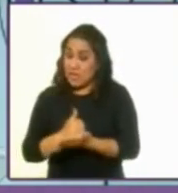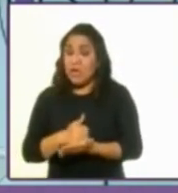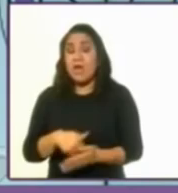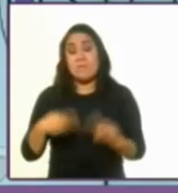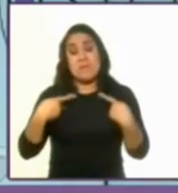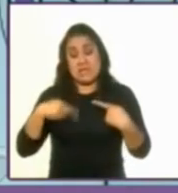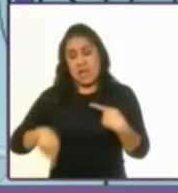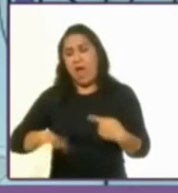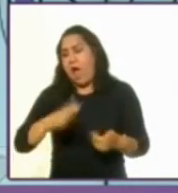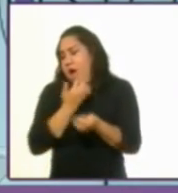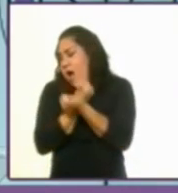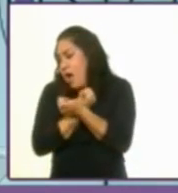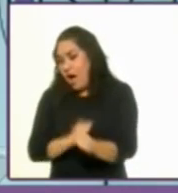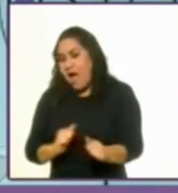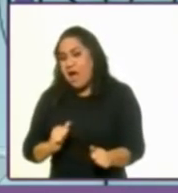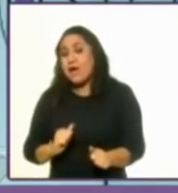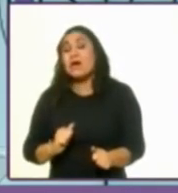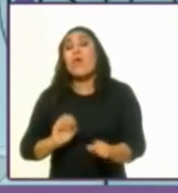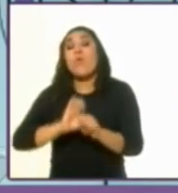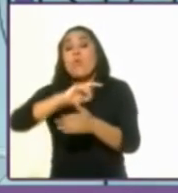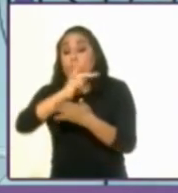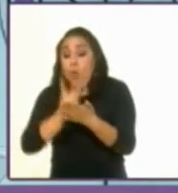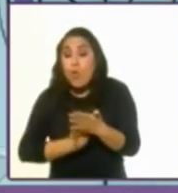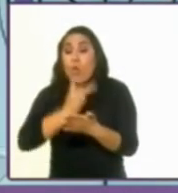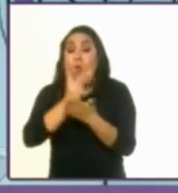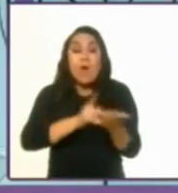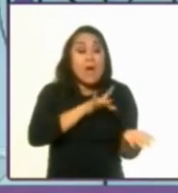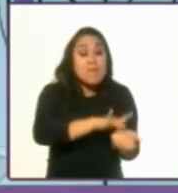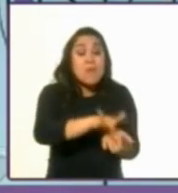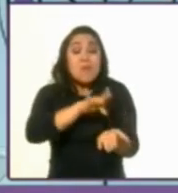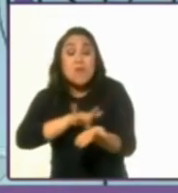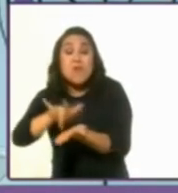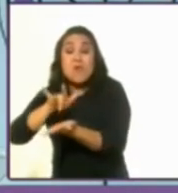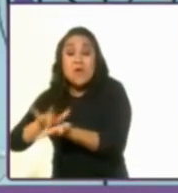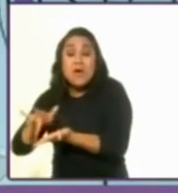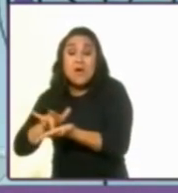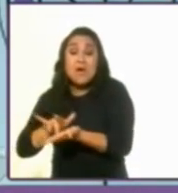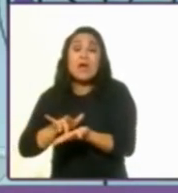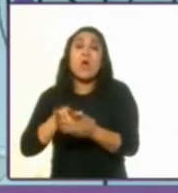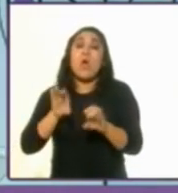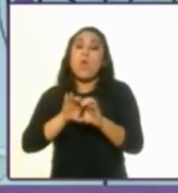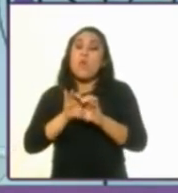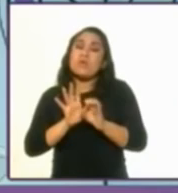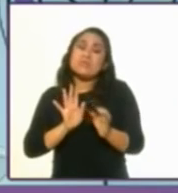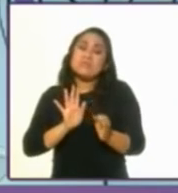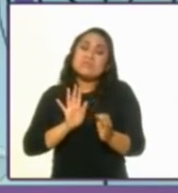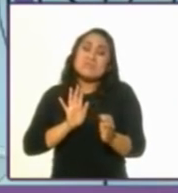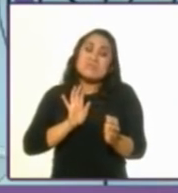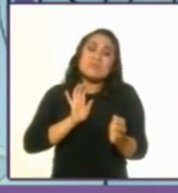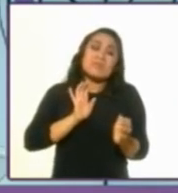de que con programas sociales a modo te sigan manipulando para poder ganar elecciones